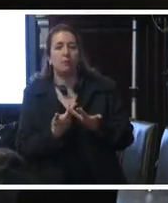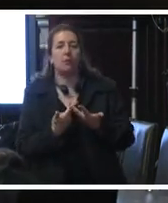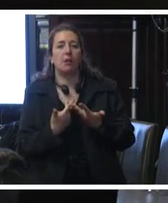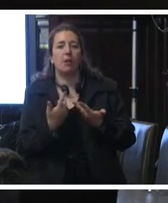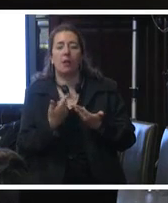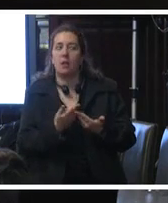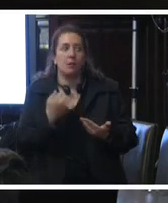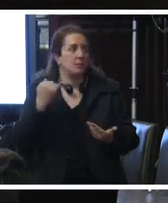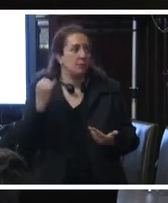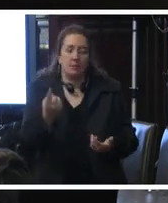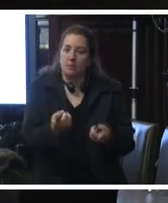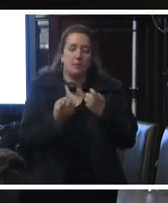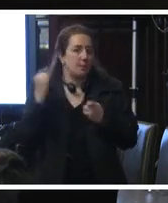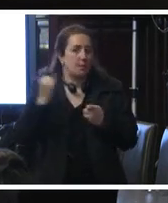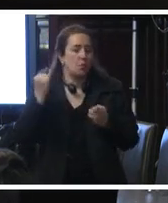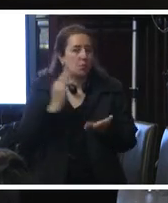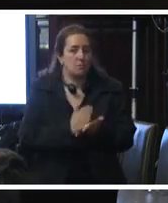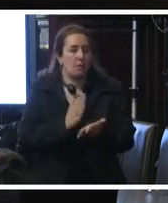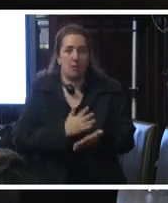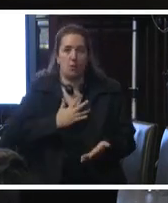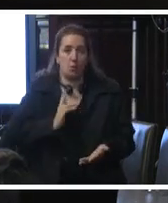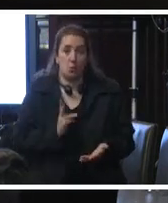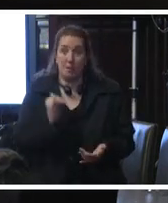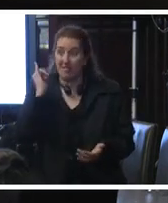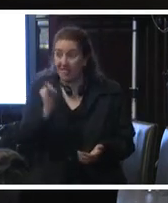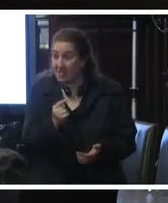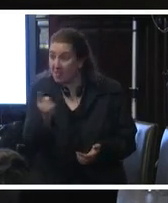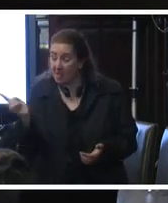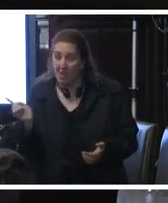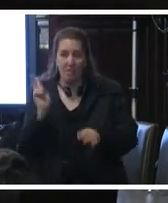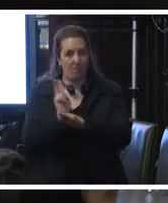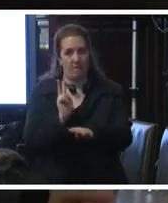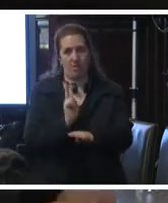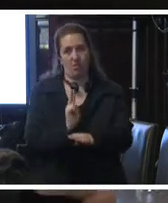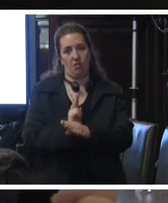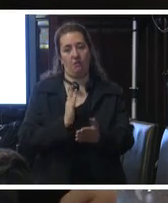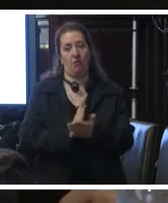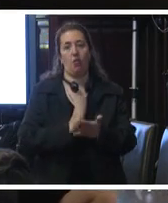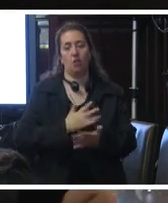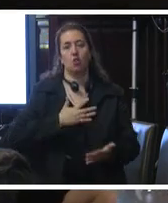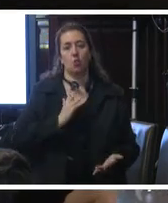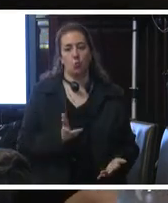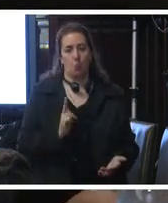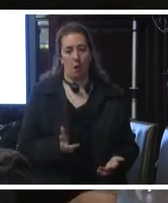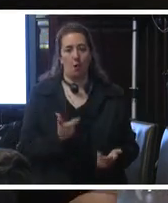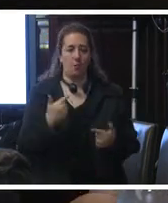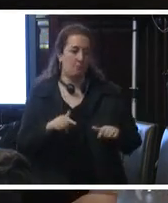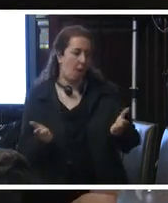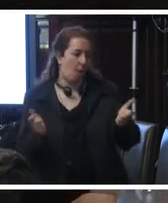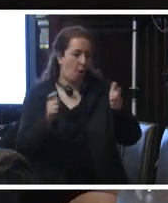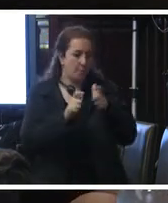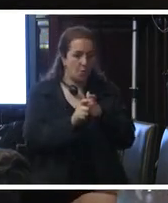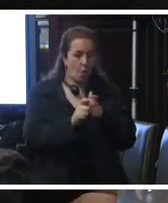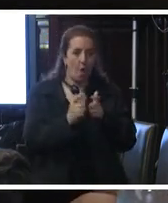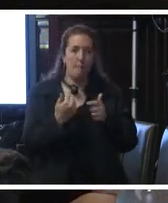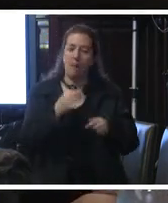contribución indispensable a los derechos humanos, porque sin ninguna duda ustedes son defensoras de los derechos humanos. Y para la Comisión y